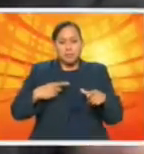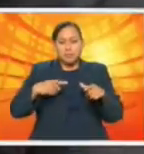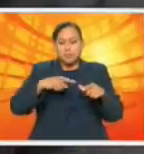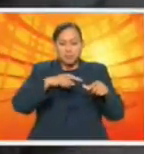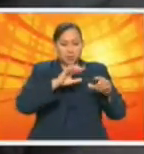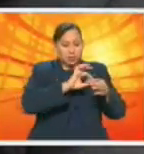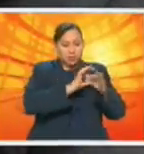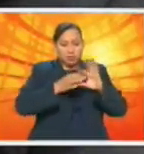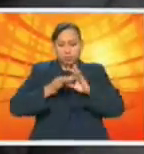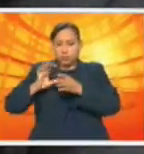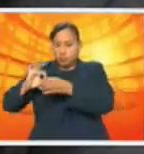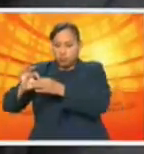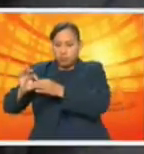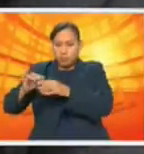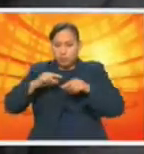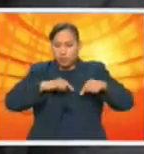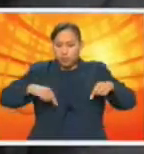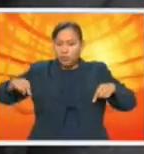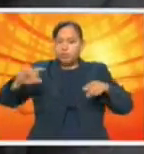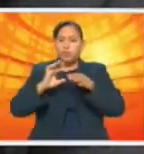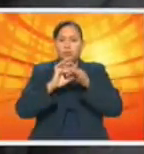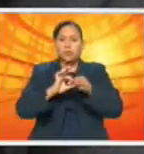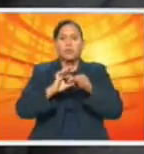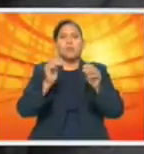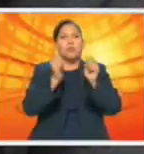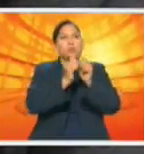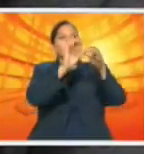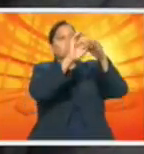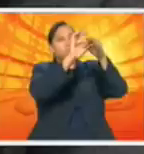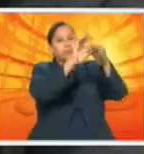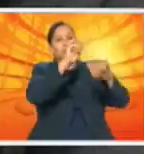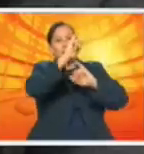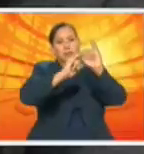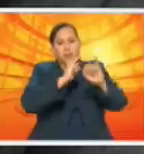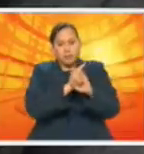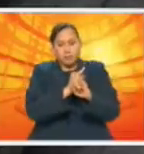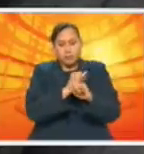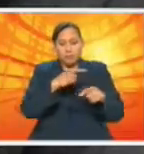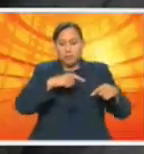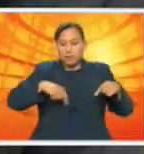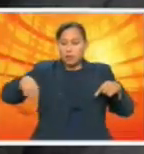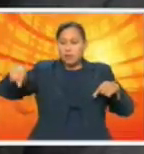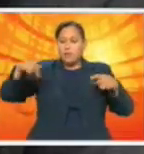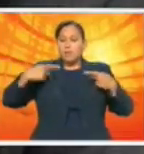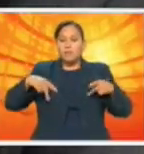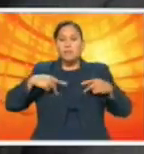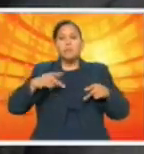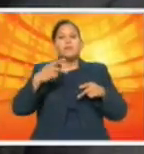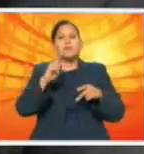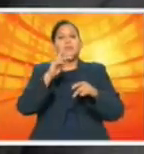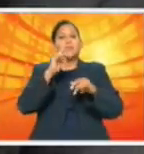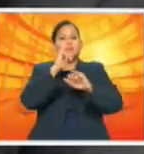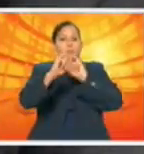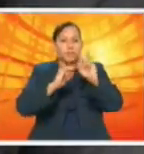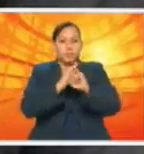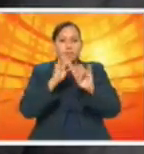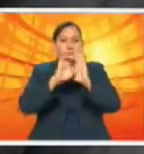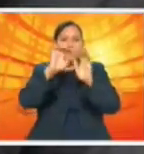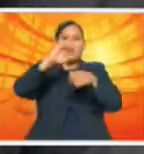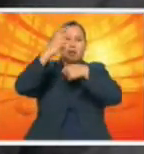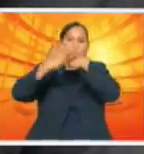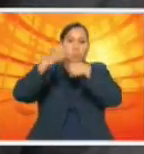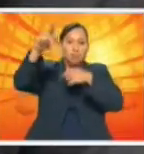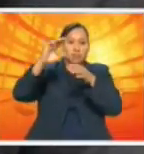amplia con alianzas internacionales, o sea que una red de sociedad civil internacional en Europa esté